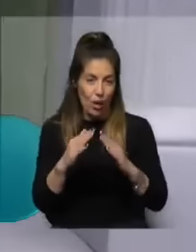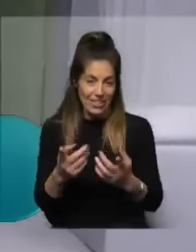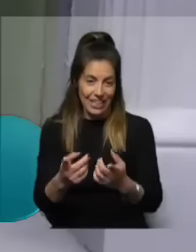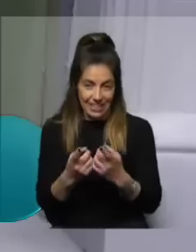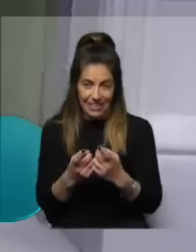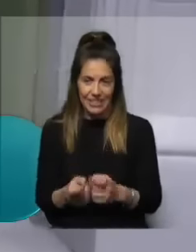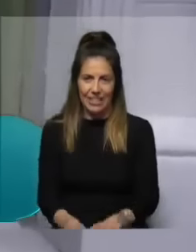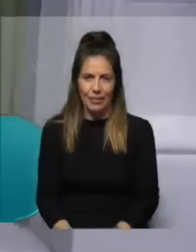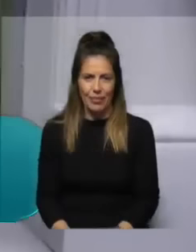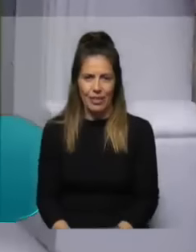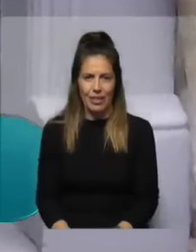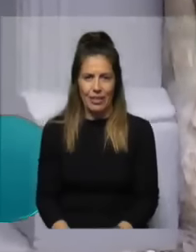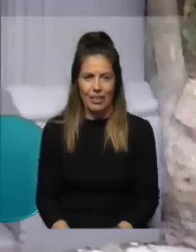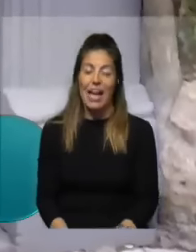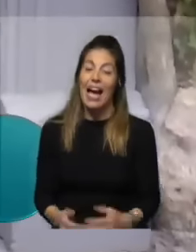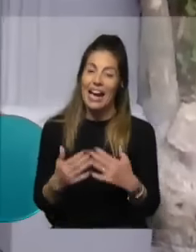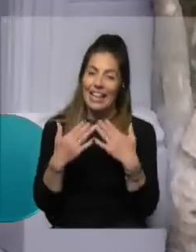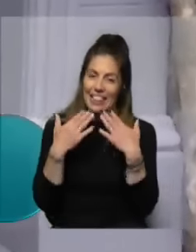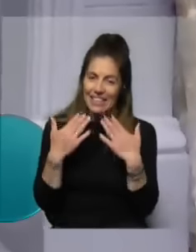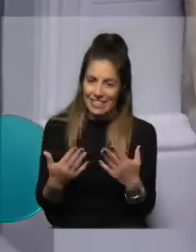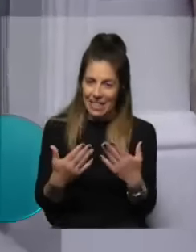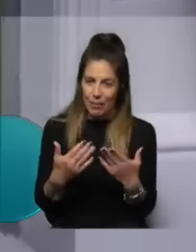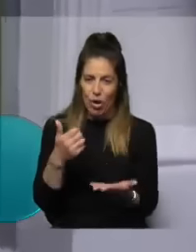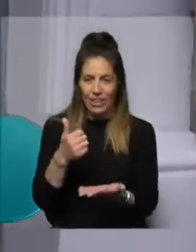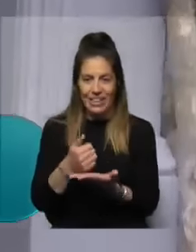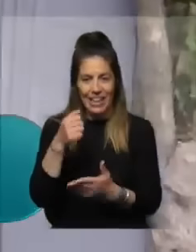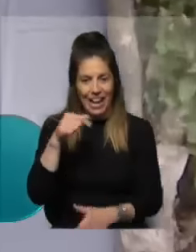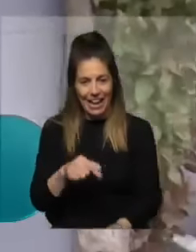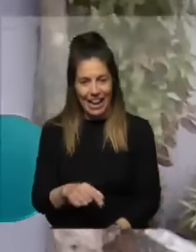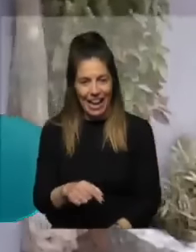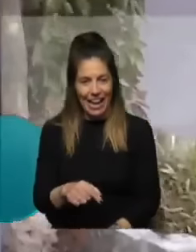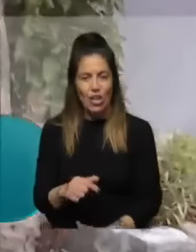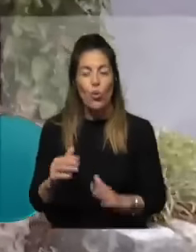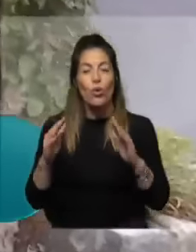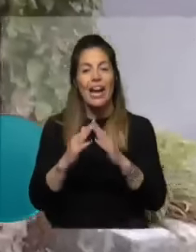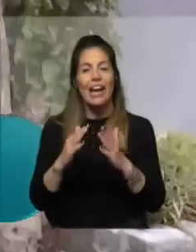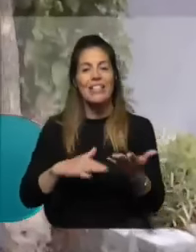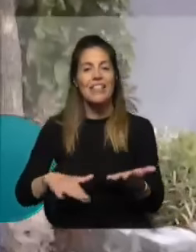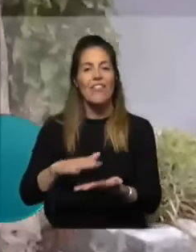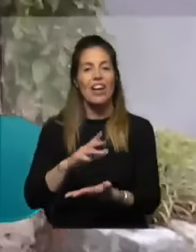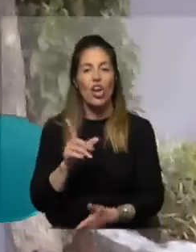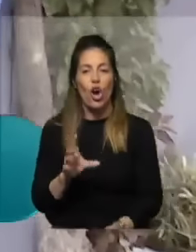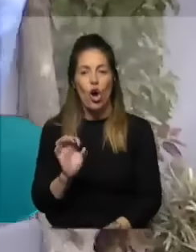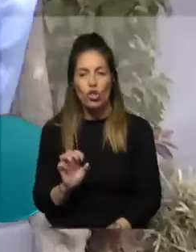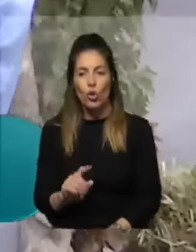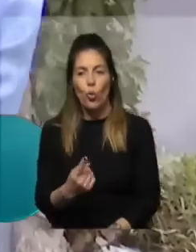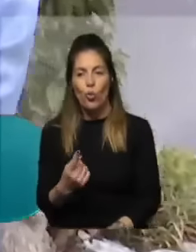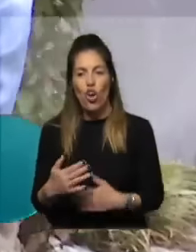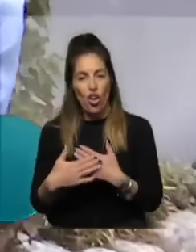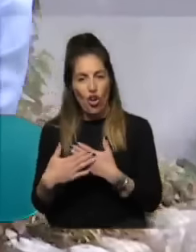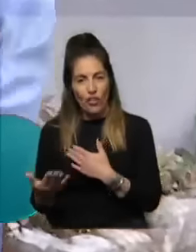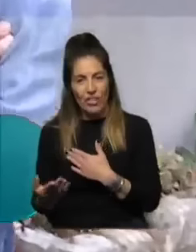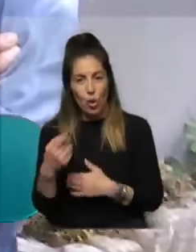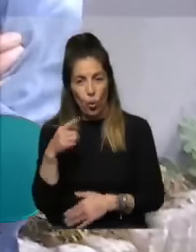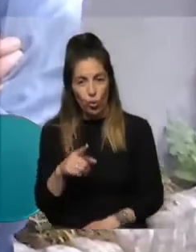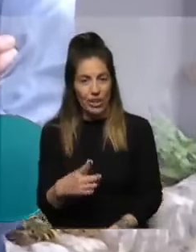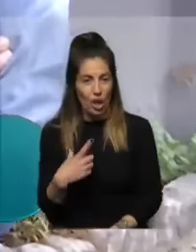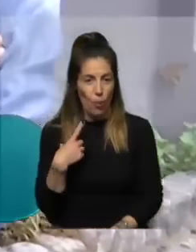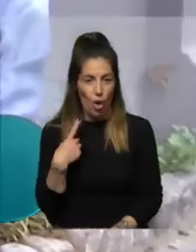necesitan. Bueno, agradecemos que esté aquí presente en una finca del barrio Goes, aquí junto a uno de los vecinos. Bueno, usted como